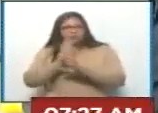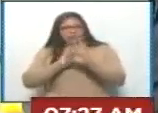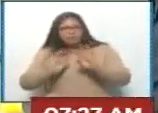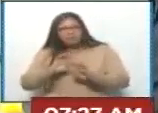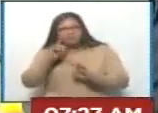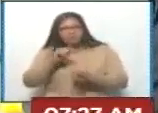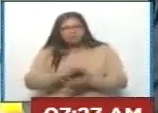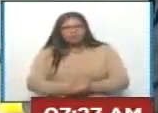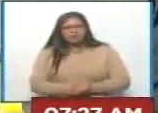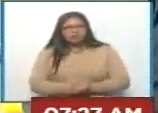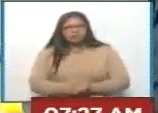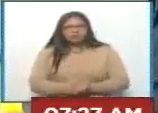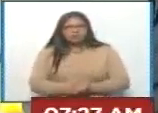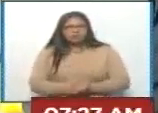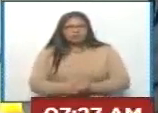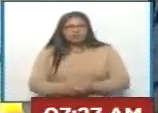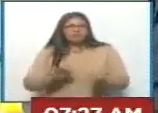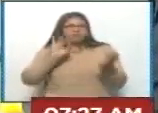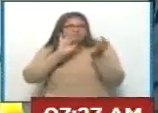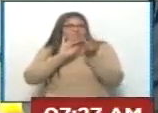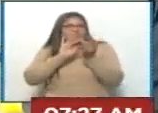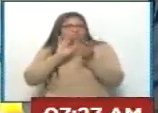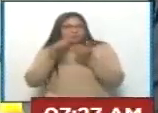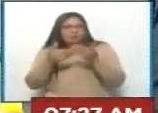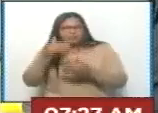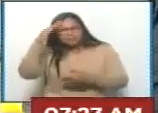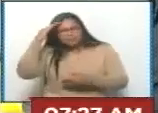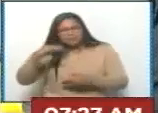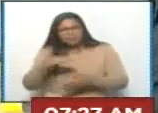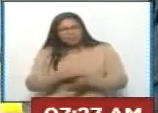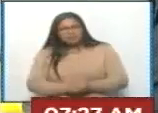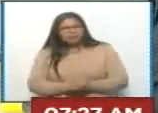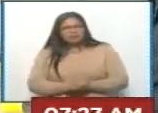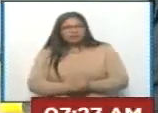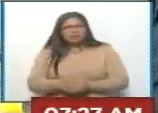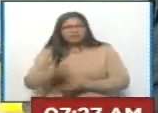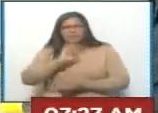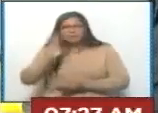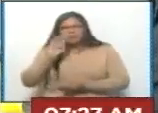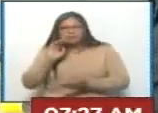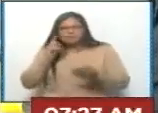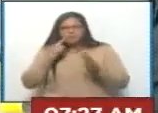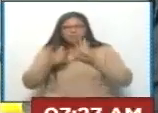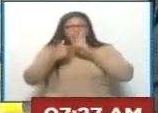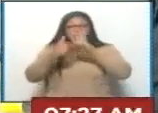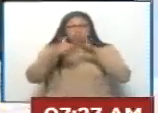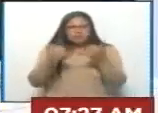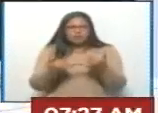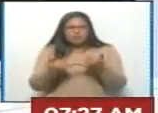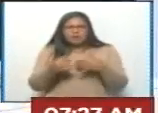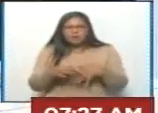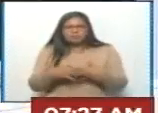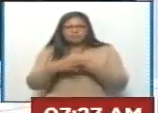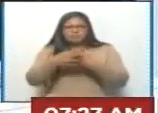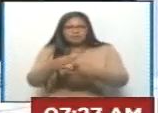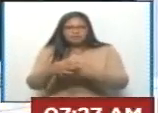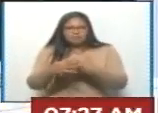fuerzas de izquierda que contactaron a los militares patriotas que se rebelaron, primer intento de